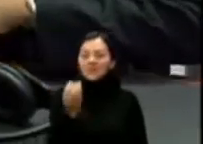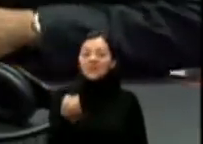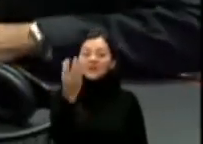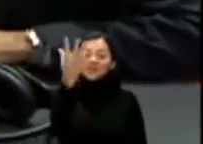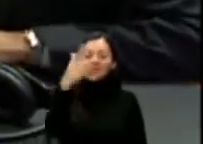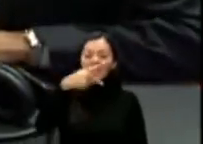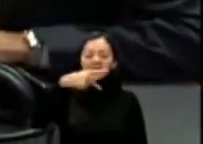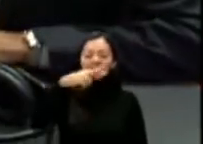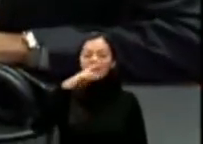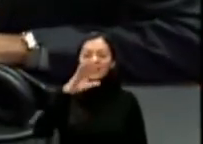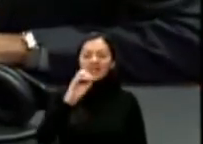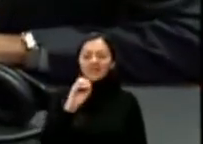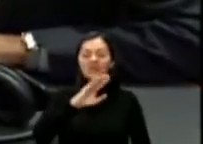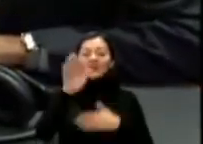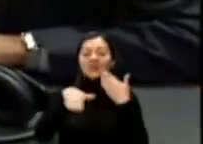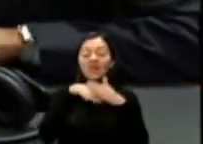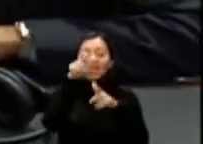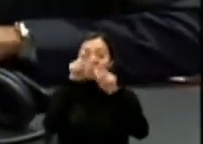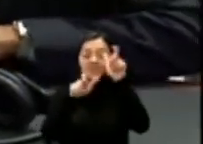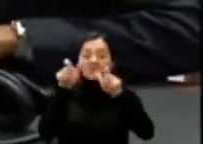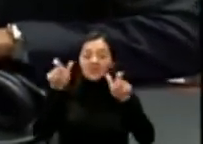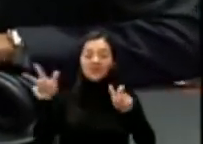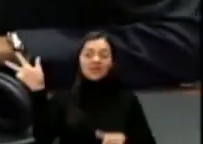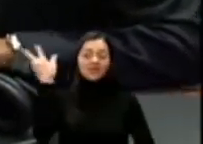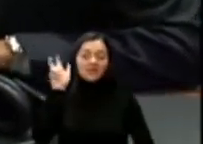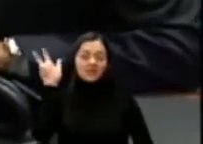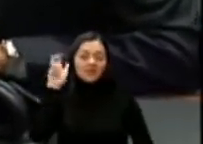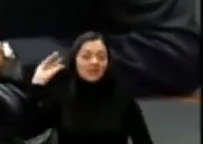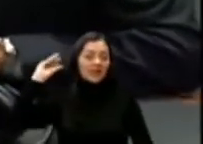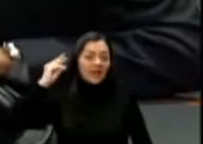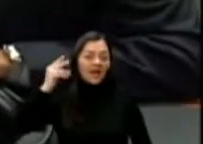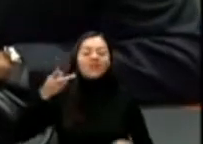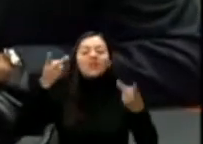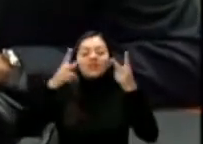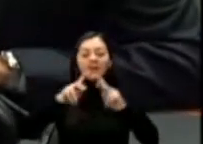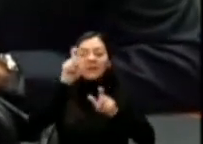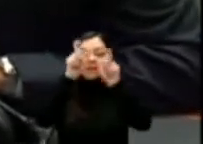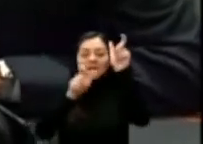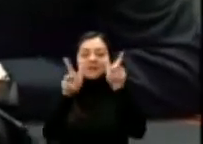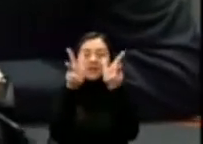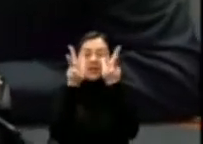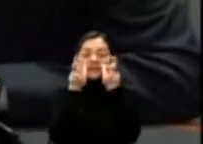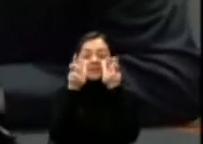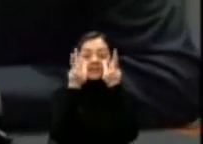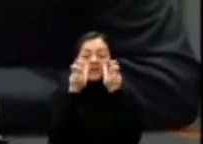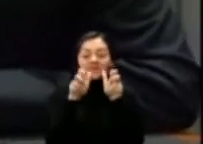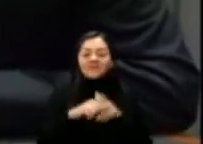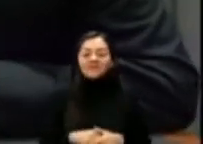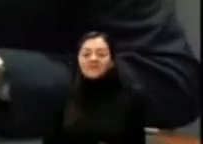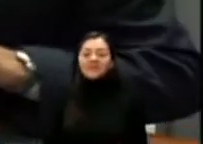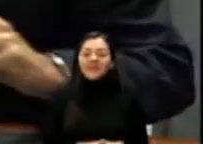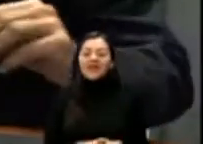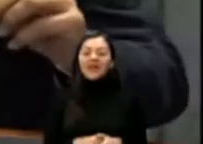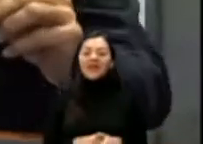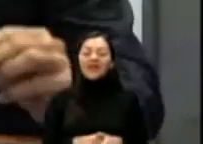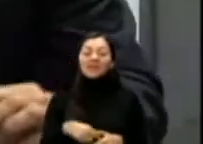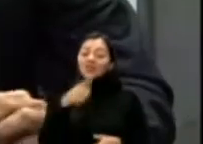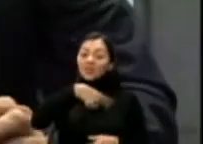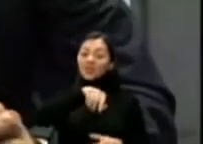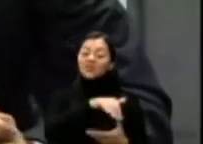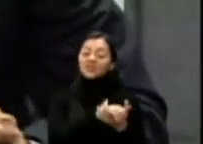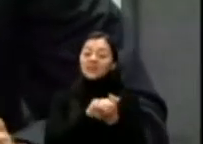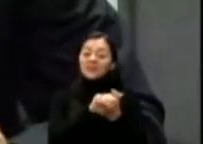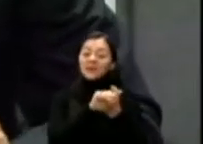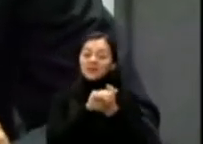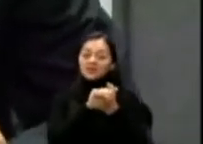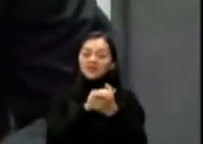saludo a todos los oyentes a todos los televidentes y en particular a nuestros hermanos de la amazonía y que oportuna esta entrevista para